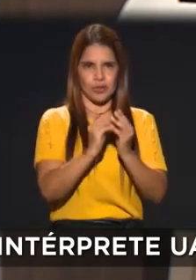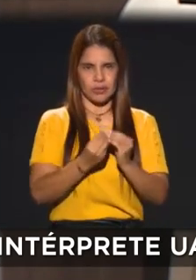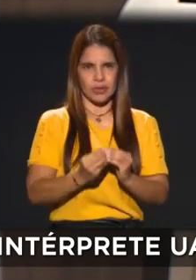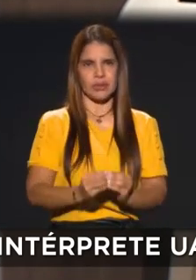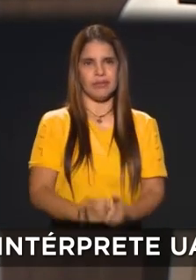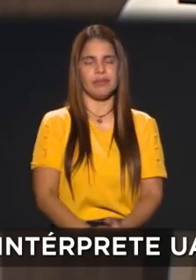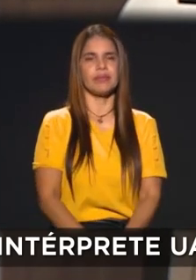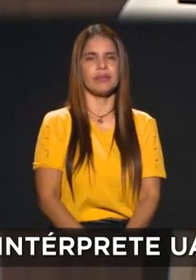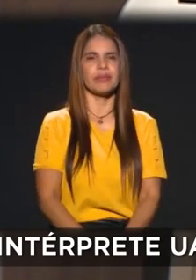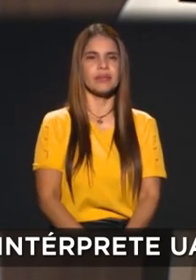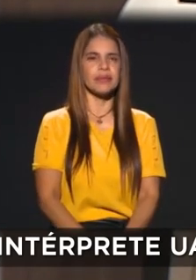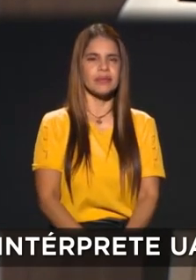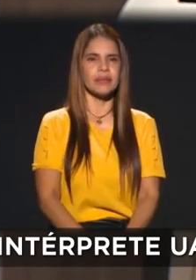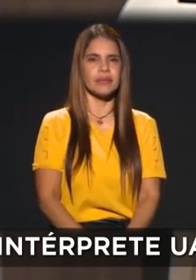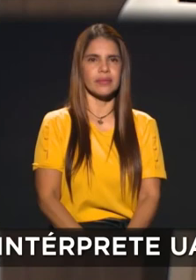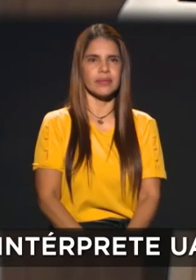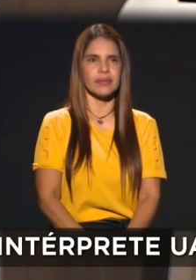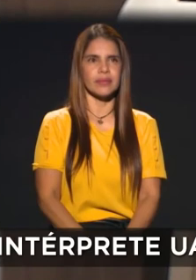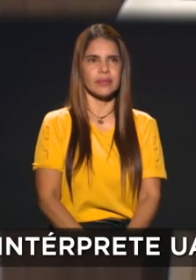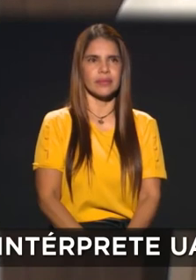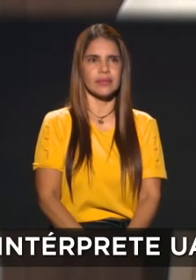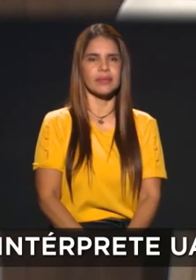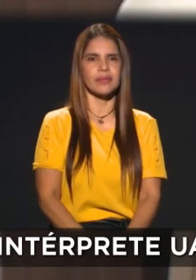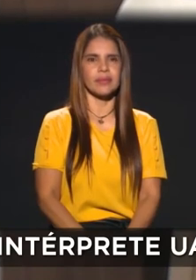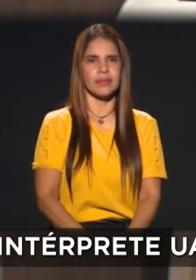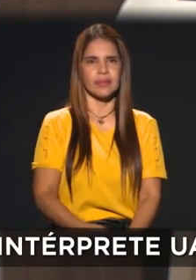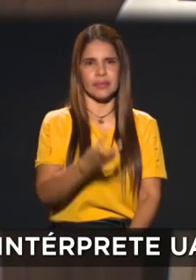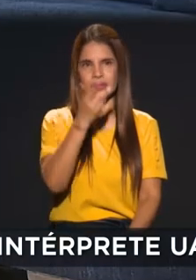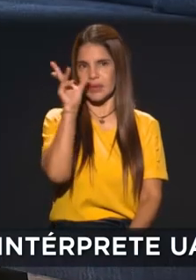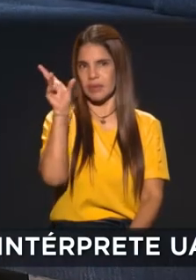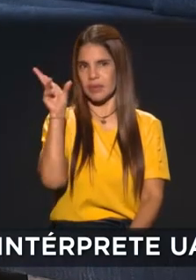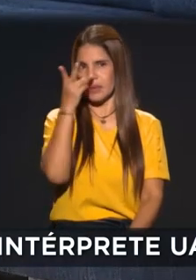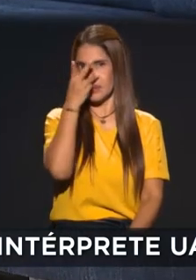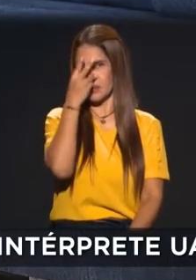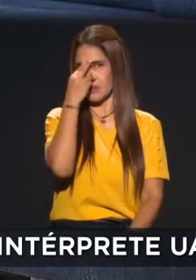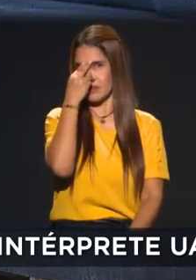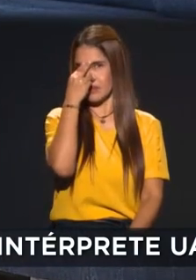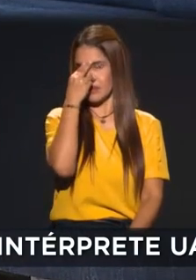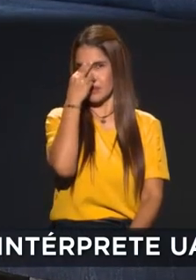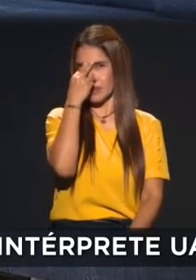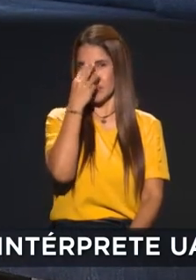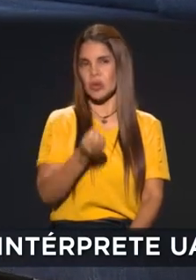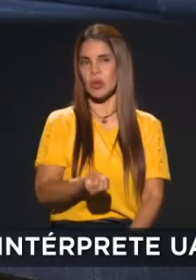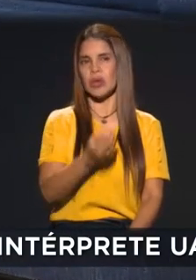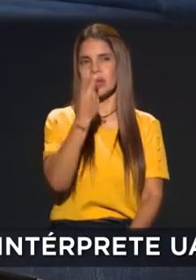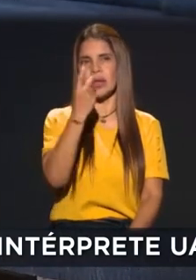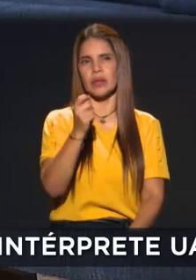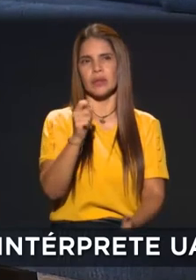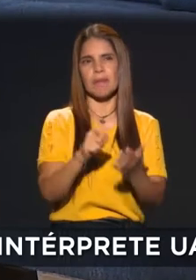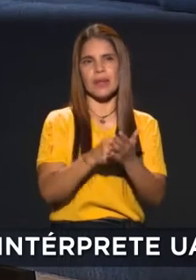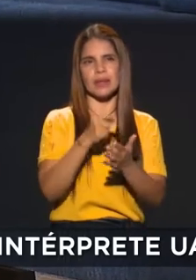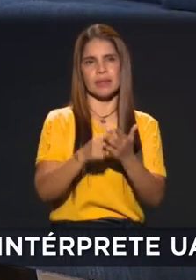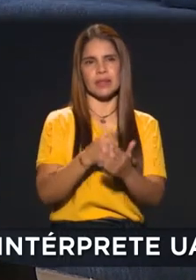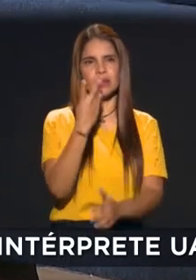exhalamos por ambas, tapa fosa derecha, inhala por izquierda. Vamos a hacer un conteo de inhalar 4 y